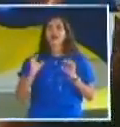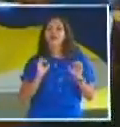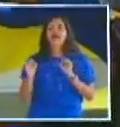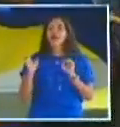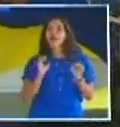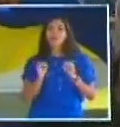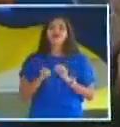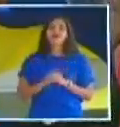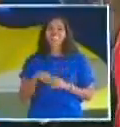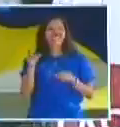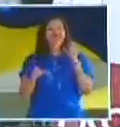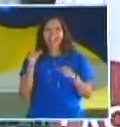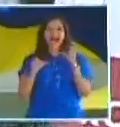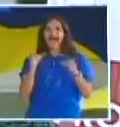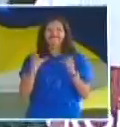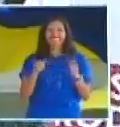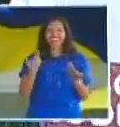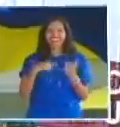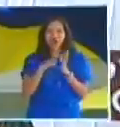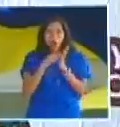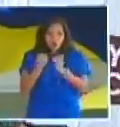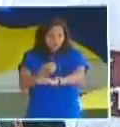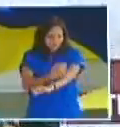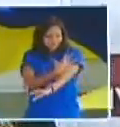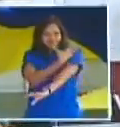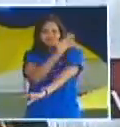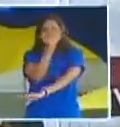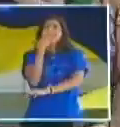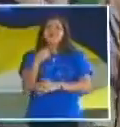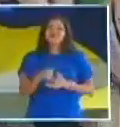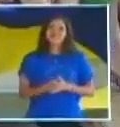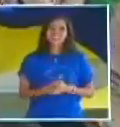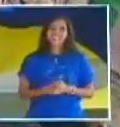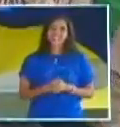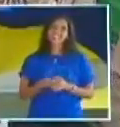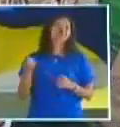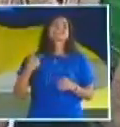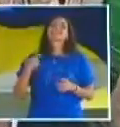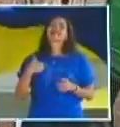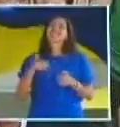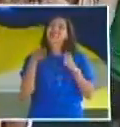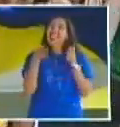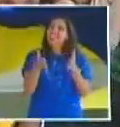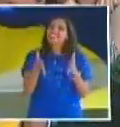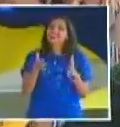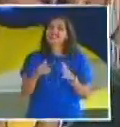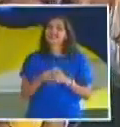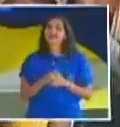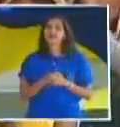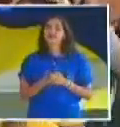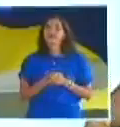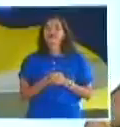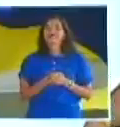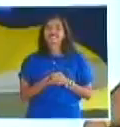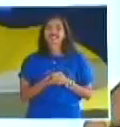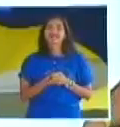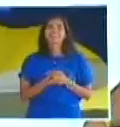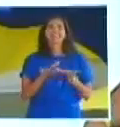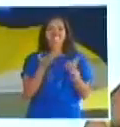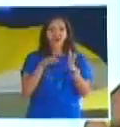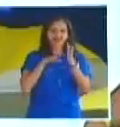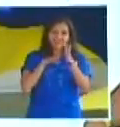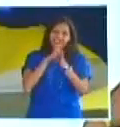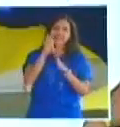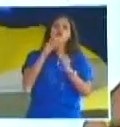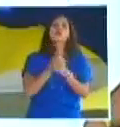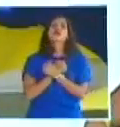oh! La gente tiene el canto a flor de piel y tiene ese, se ha desatado un